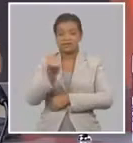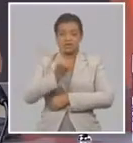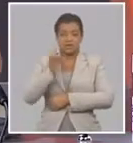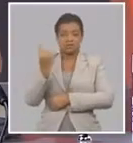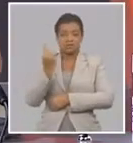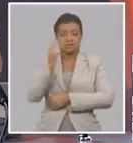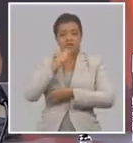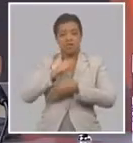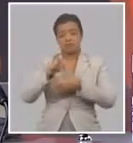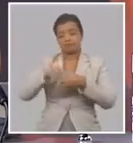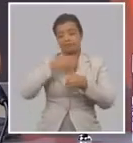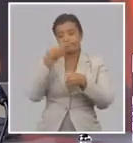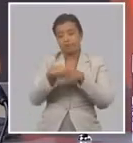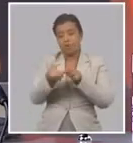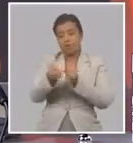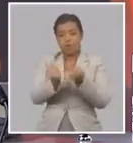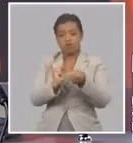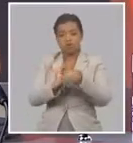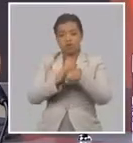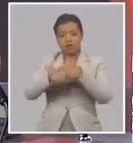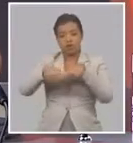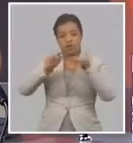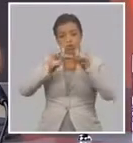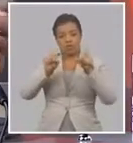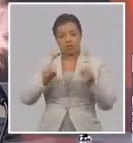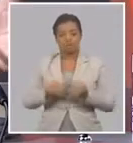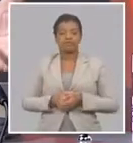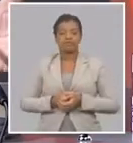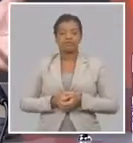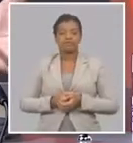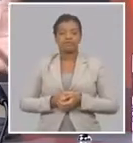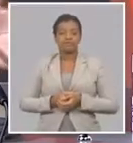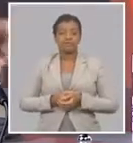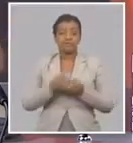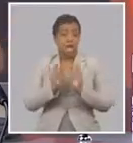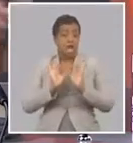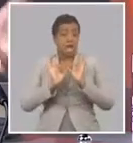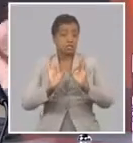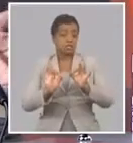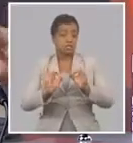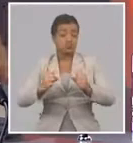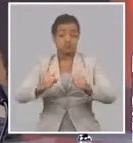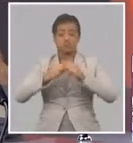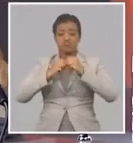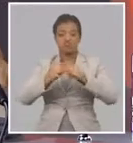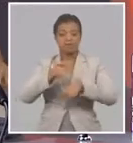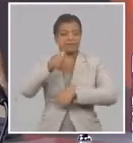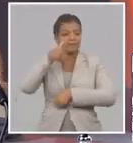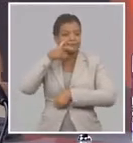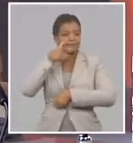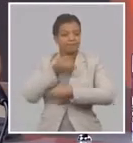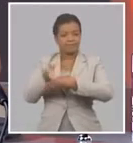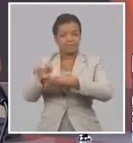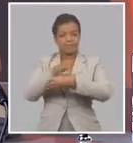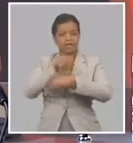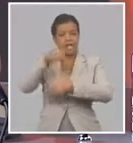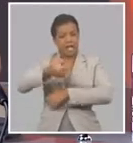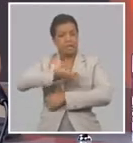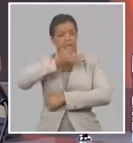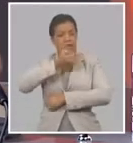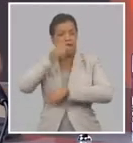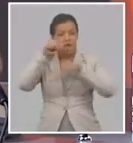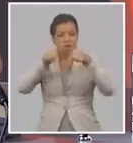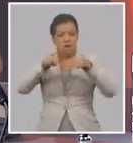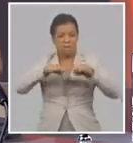del nuevo coronavirus en cuba así se reforzaron todas las líneas de vigilancia tal como se ha venido exponiendo en la mesa redonda de hoy